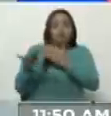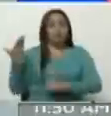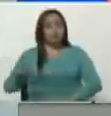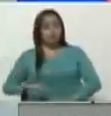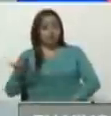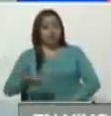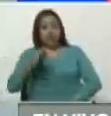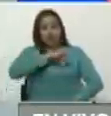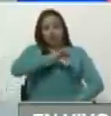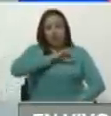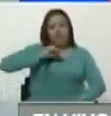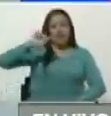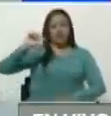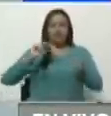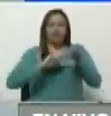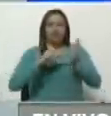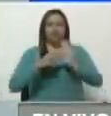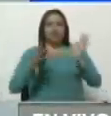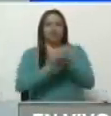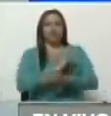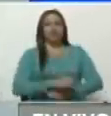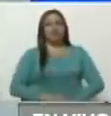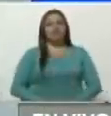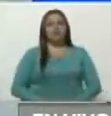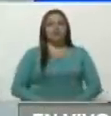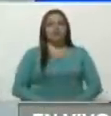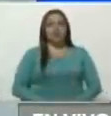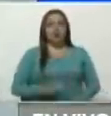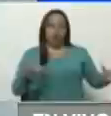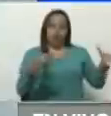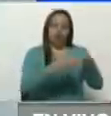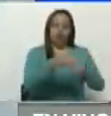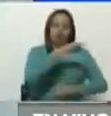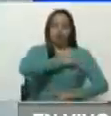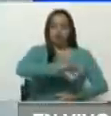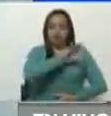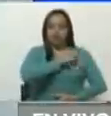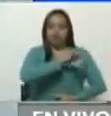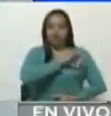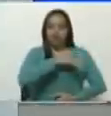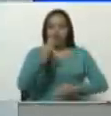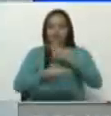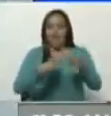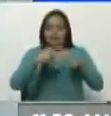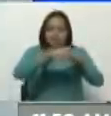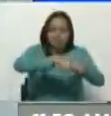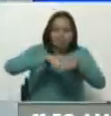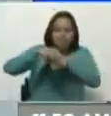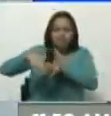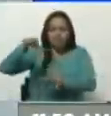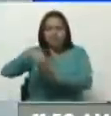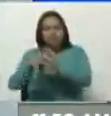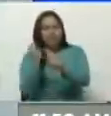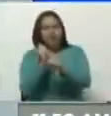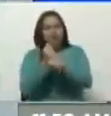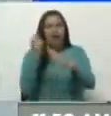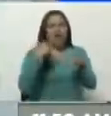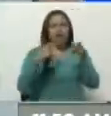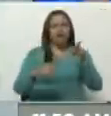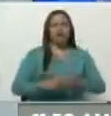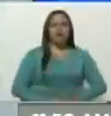Socialismo significa propiedad social de los medios de producción y